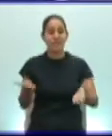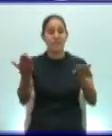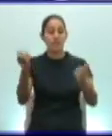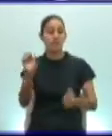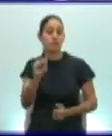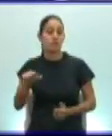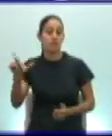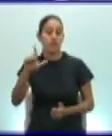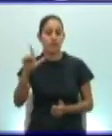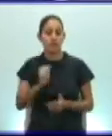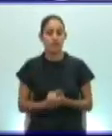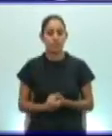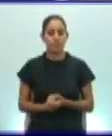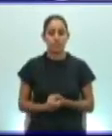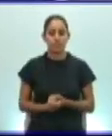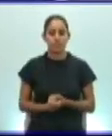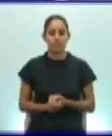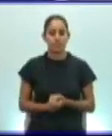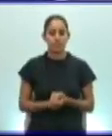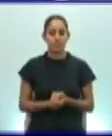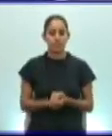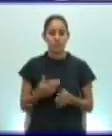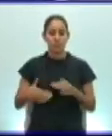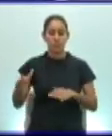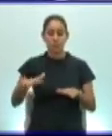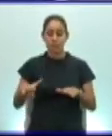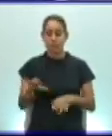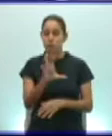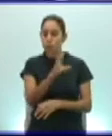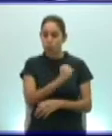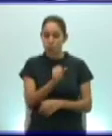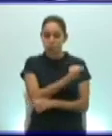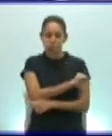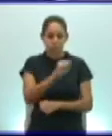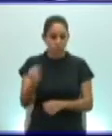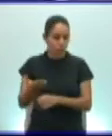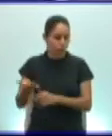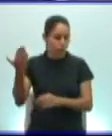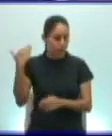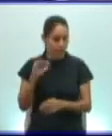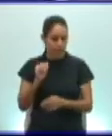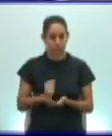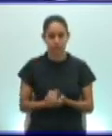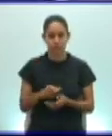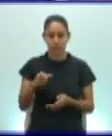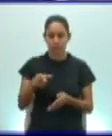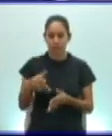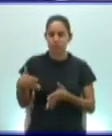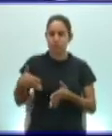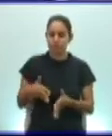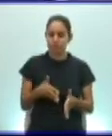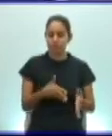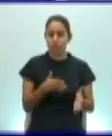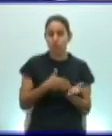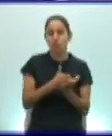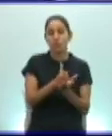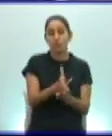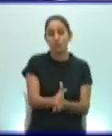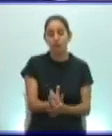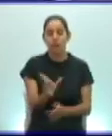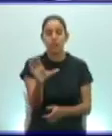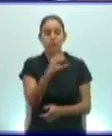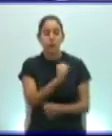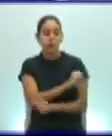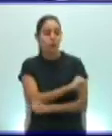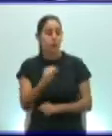socialismo. Sobre la base de todo lo que se logró en la primera etapa, ahora en esta etapa la consolidación de todo eso que se ha logrado, donde hay